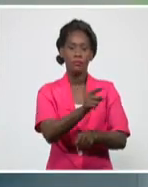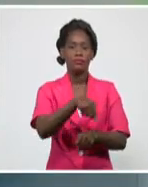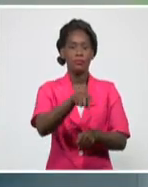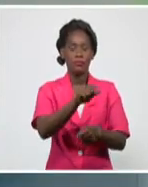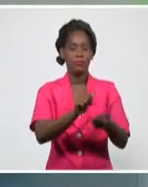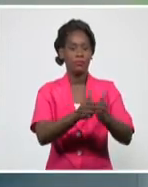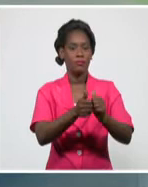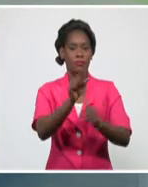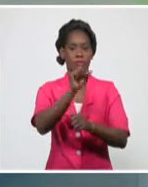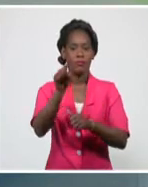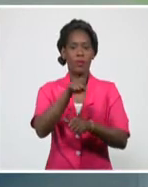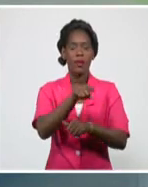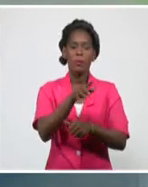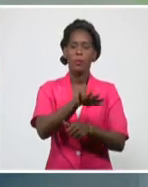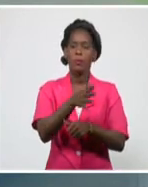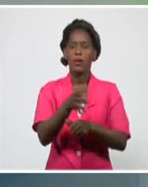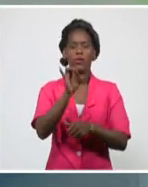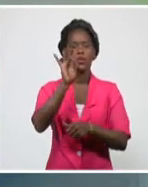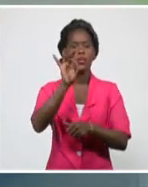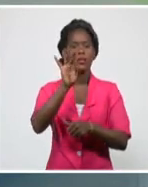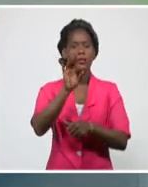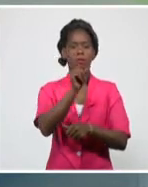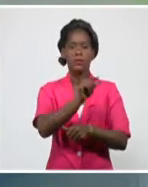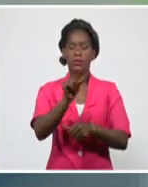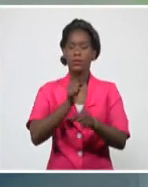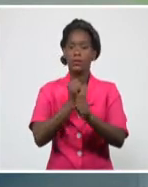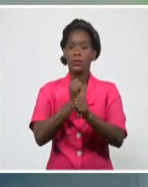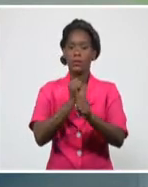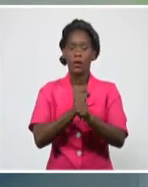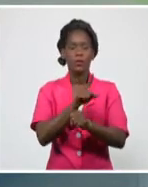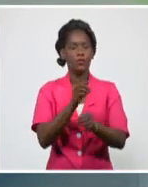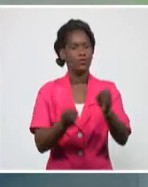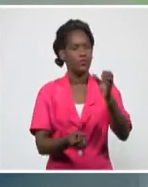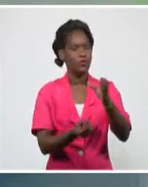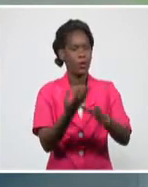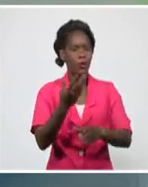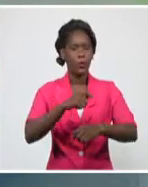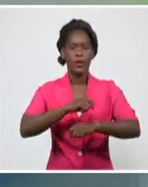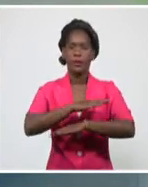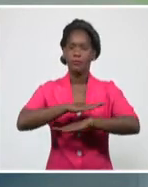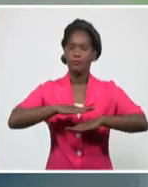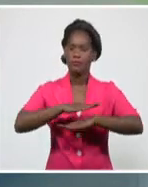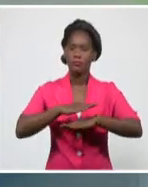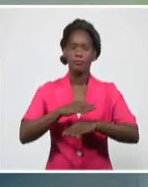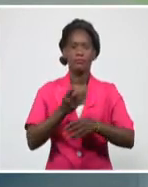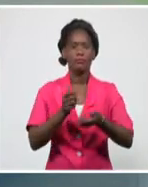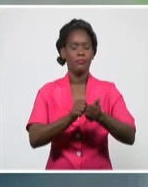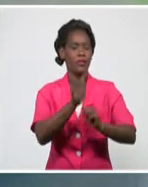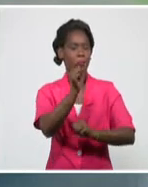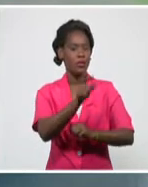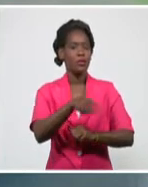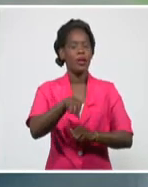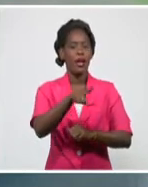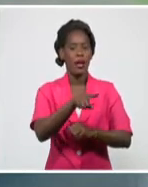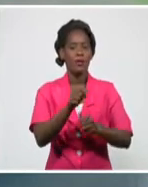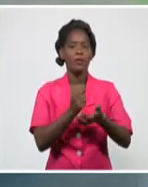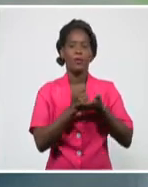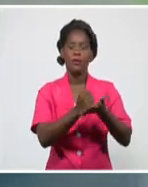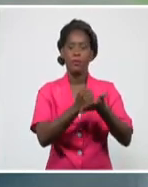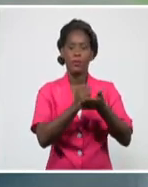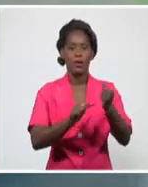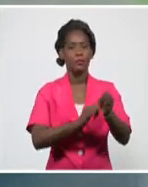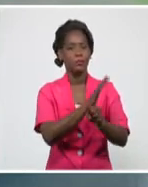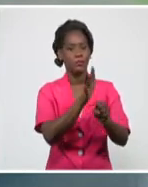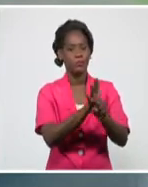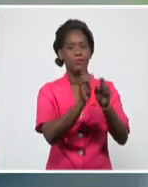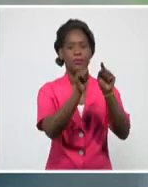15 trabajadores entre fundadores, atletas y entrenadores de la institución, y además sirvió como agasajo al equipo pinareño de